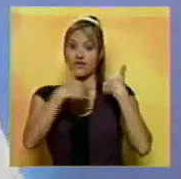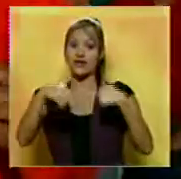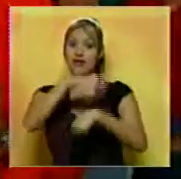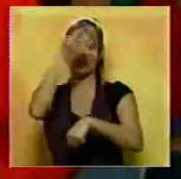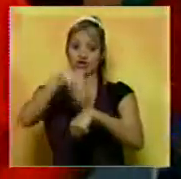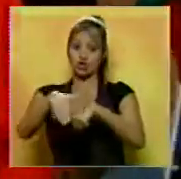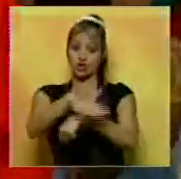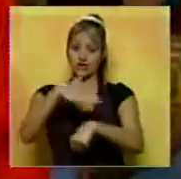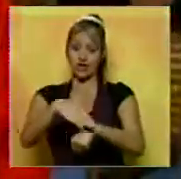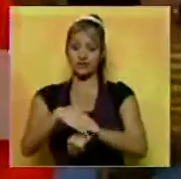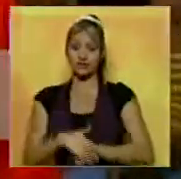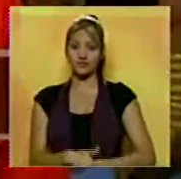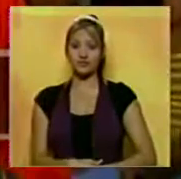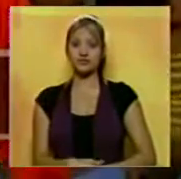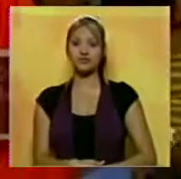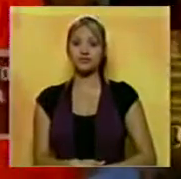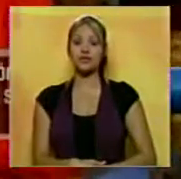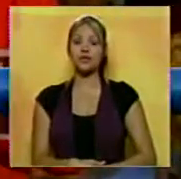Nacional.